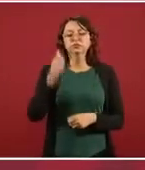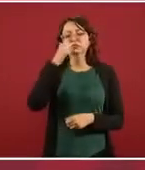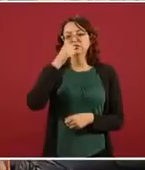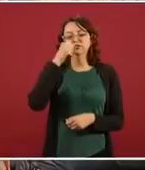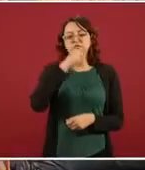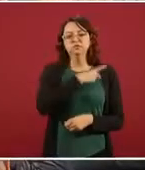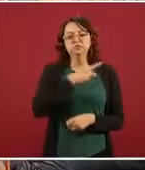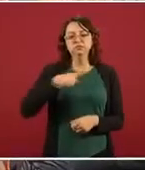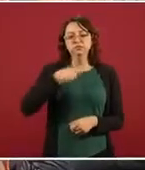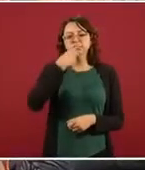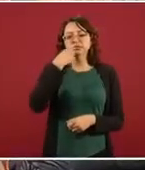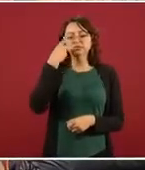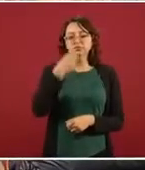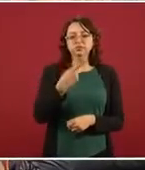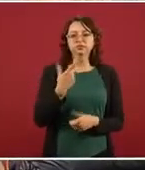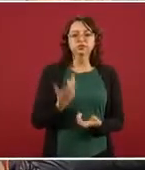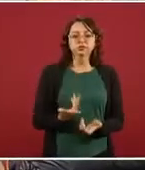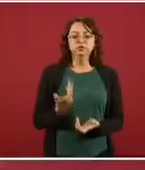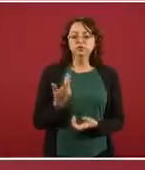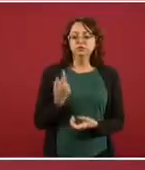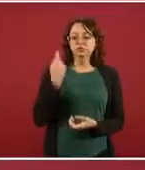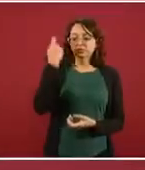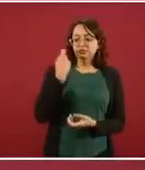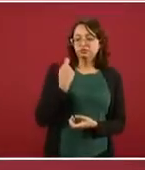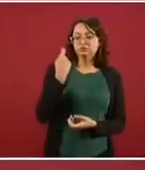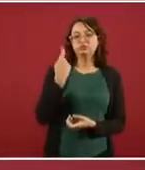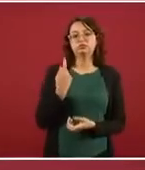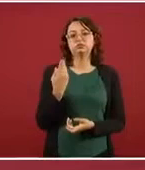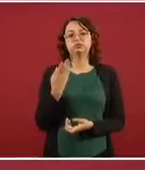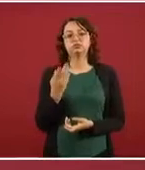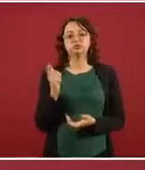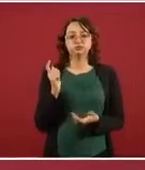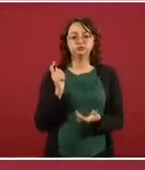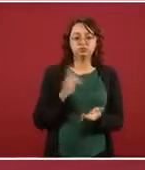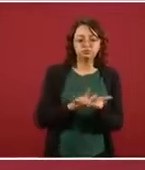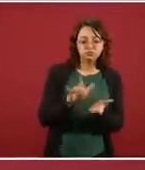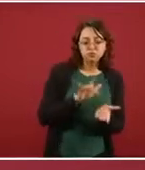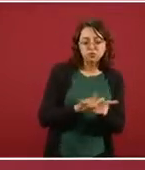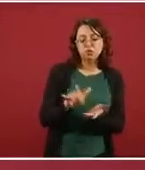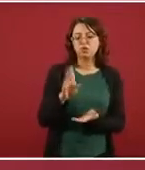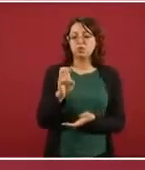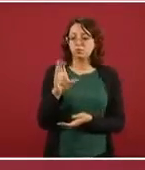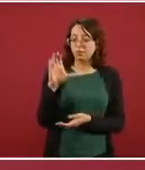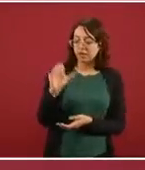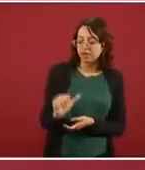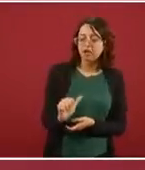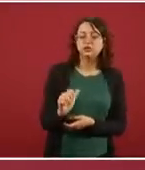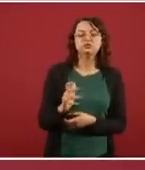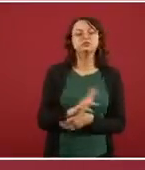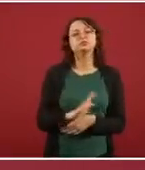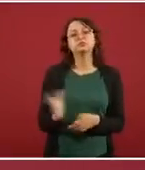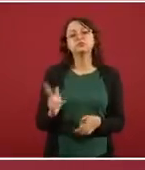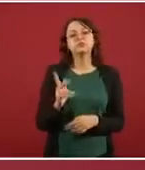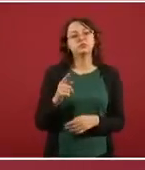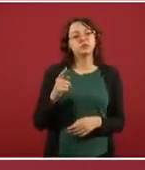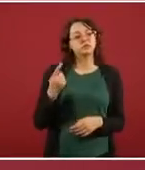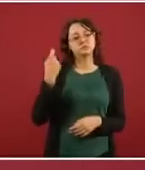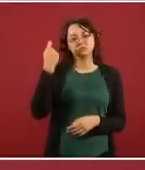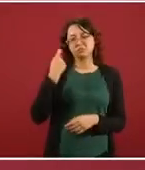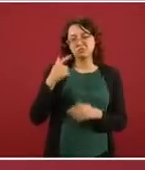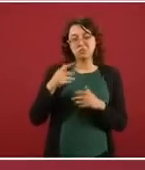que la pensión no es una beca, no es un programa, no es un apoyo. Su característica es que la pensión será para